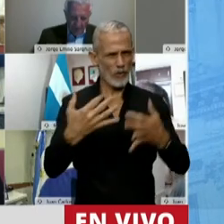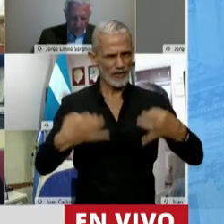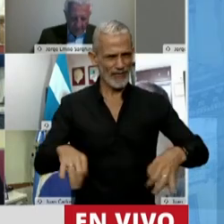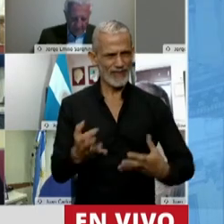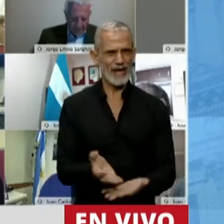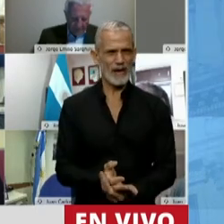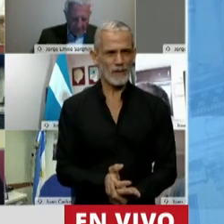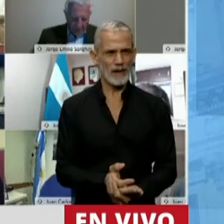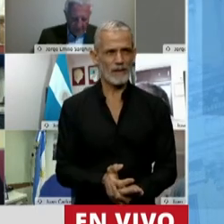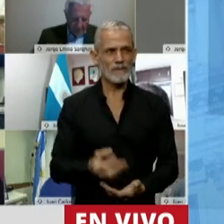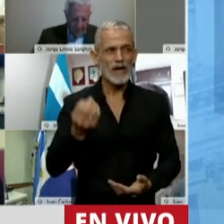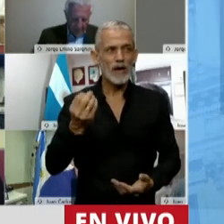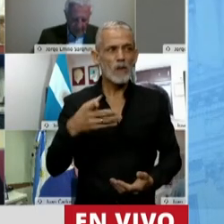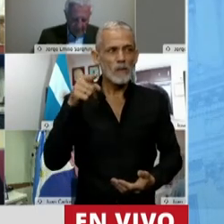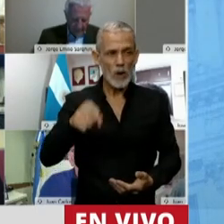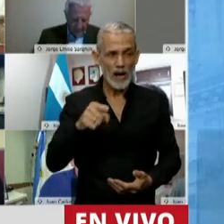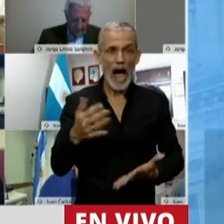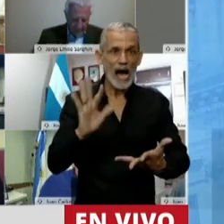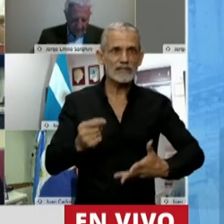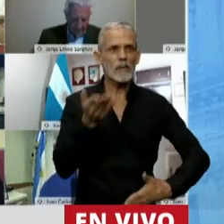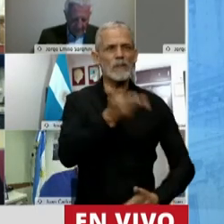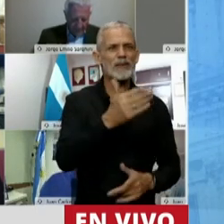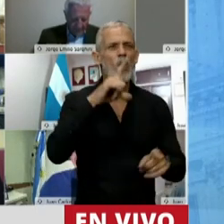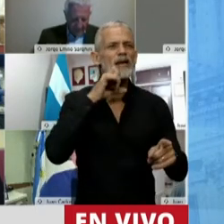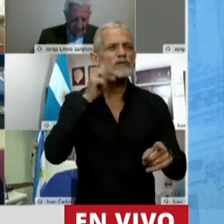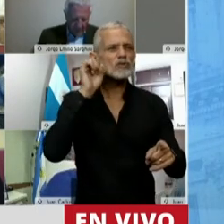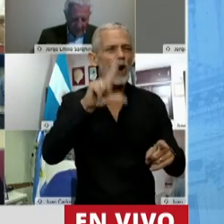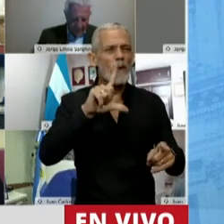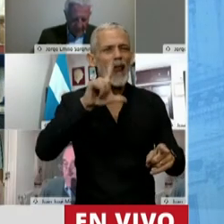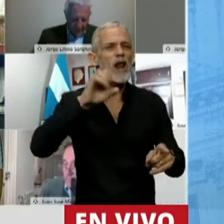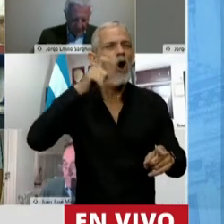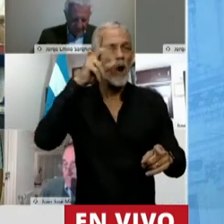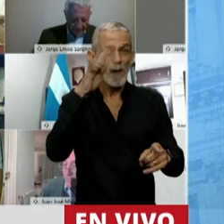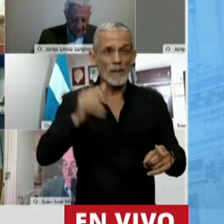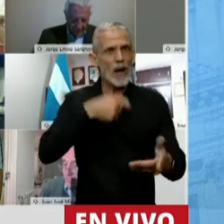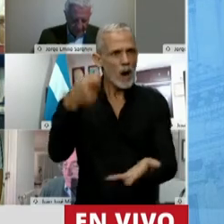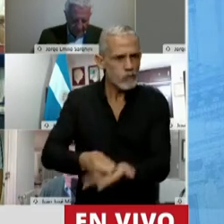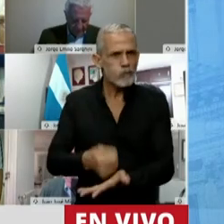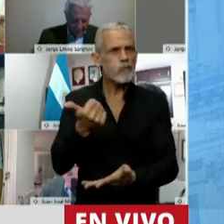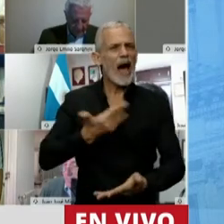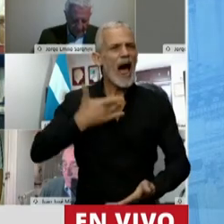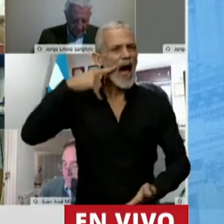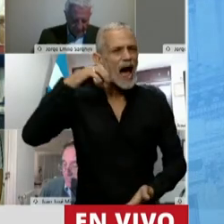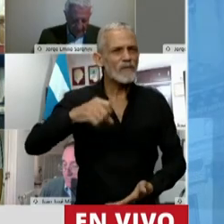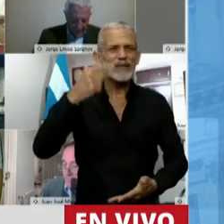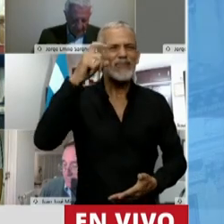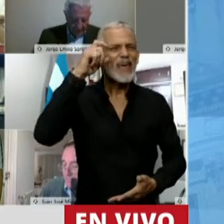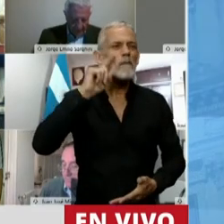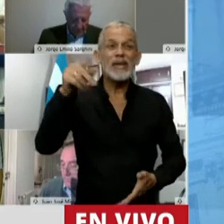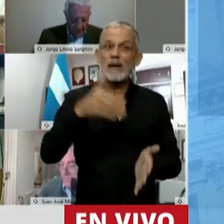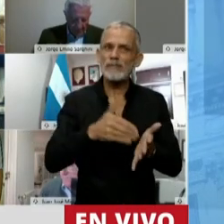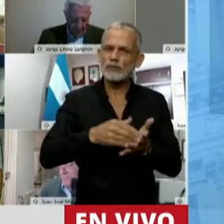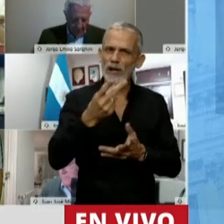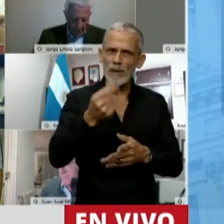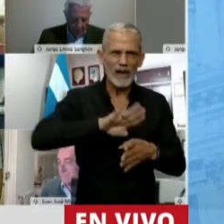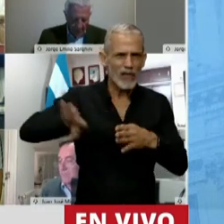ese caso, ¿por qué no le pedimos a Cristóbal López que abone a la AFIP los 10 mil millones de pesos que adeuda? ¿O